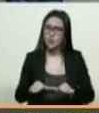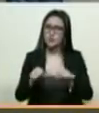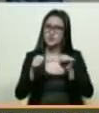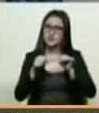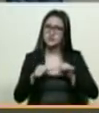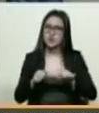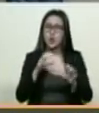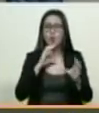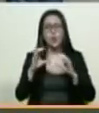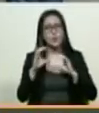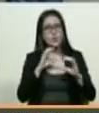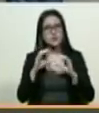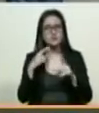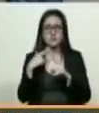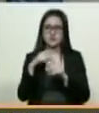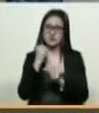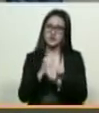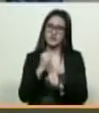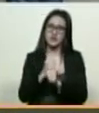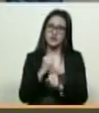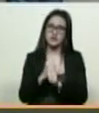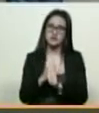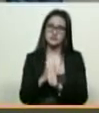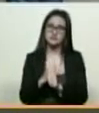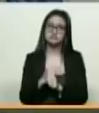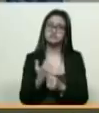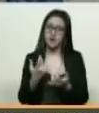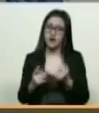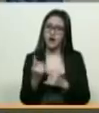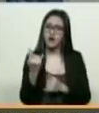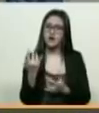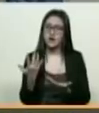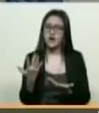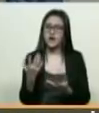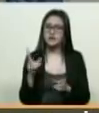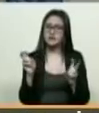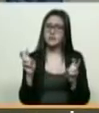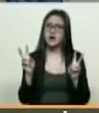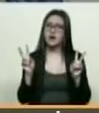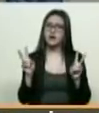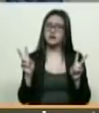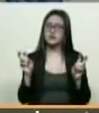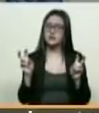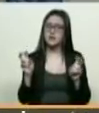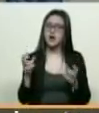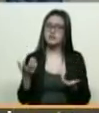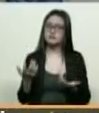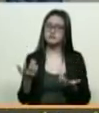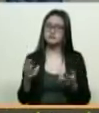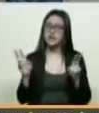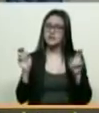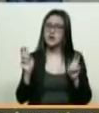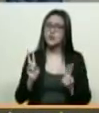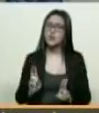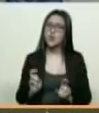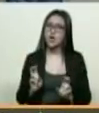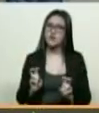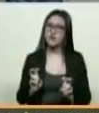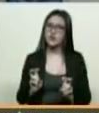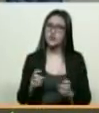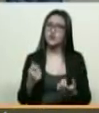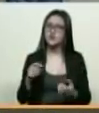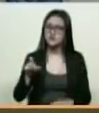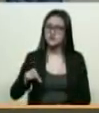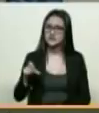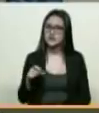la comunicación y en el trabajo. Han salido temas aquí nuevos que van a requerir, bueno, de mucho trabajo,